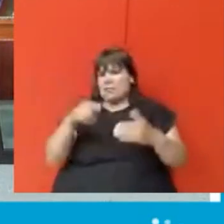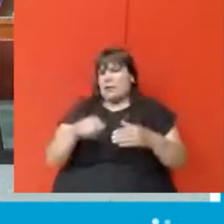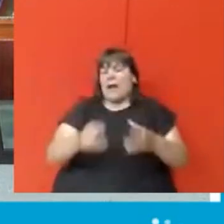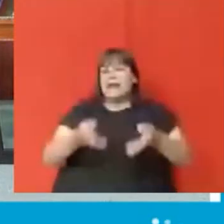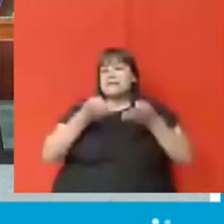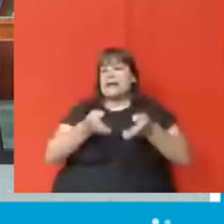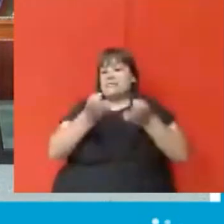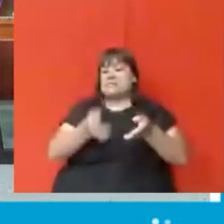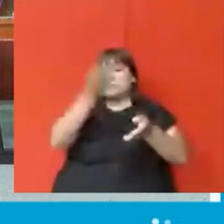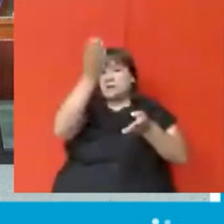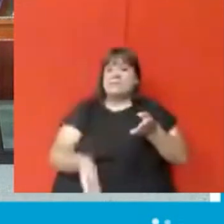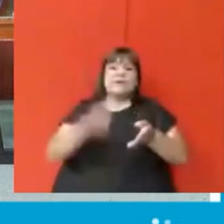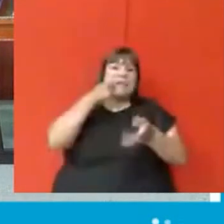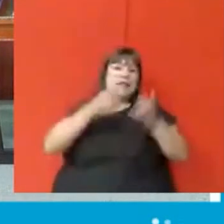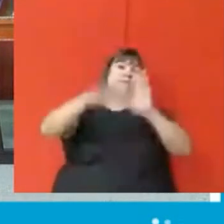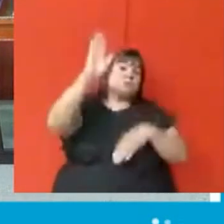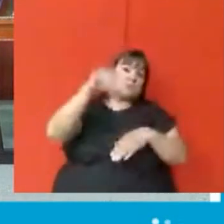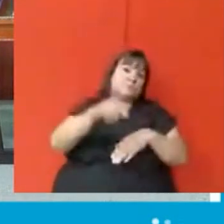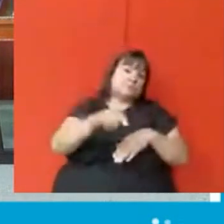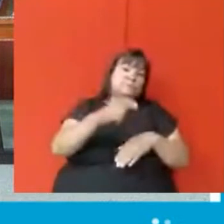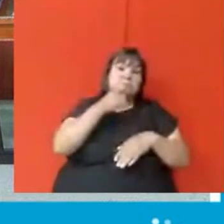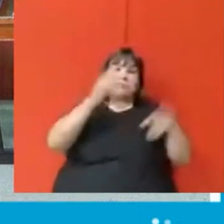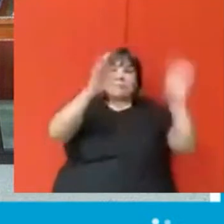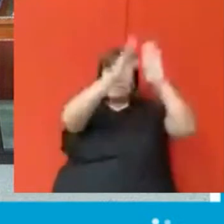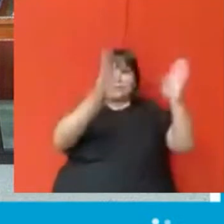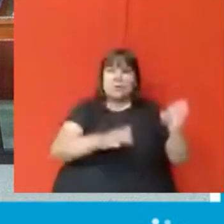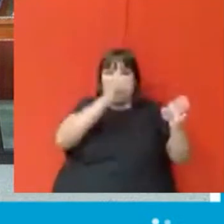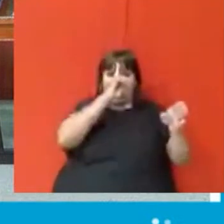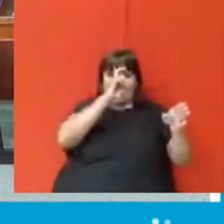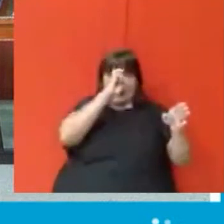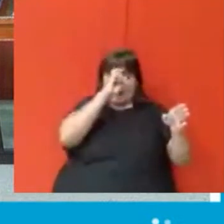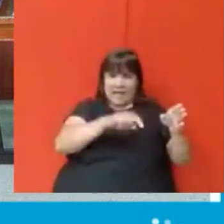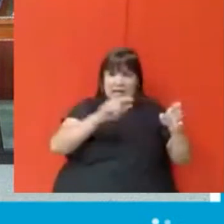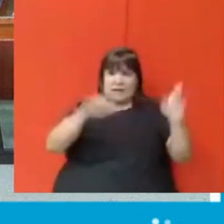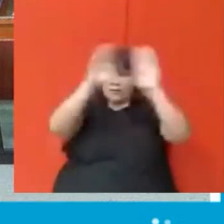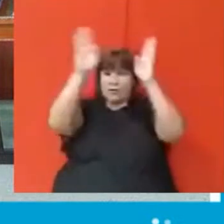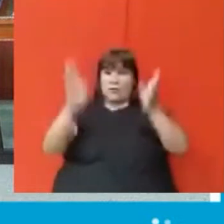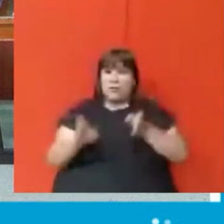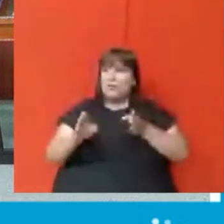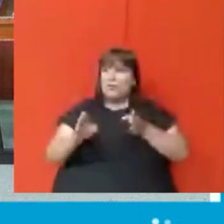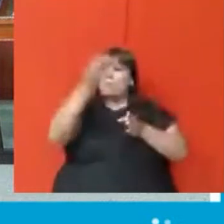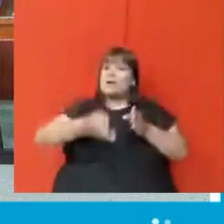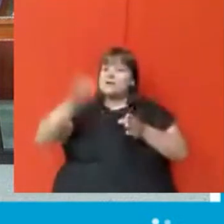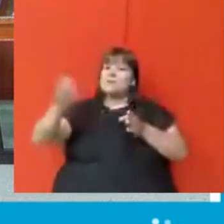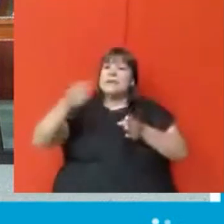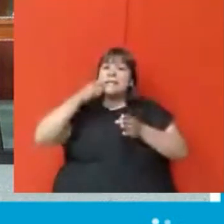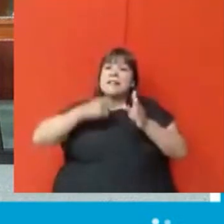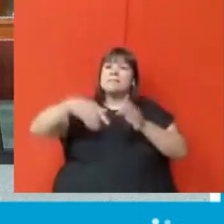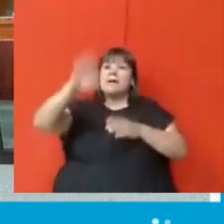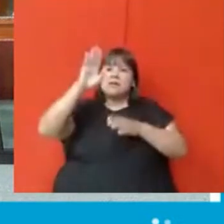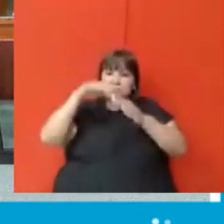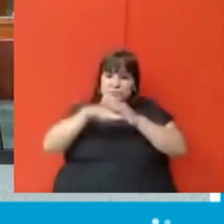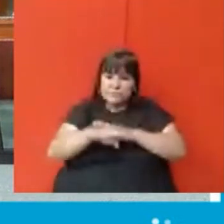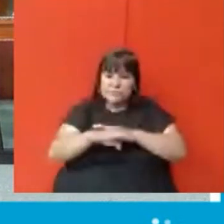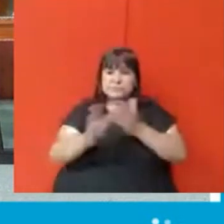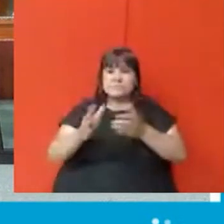ser un hospital, una residencia geriátrica, puede ser un hospital de día, puede ser un banco, o sea, cualquier institución